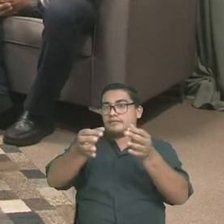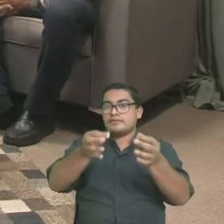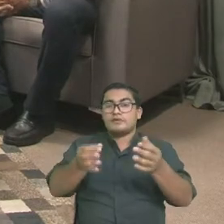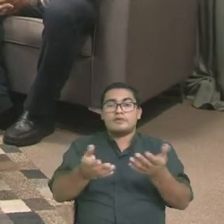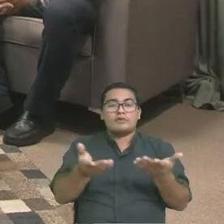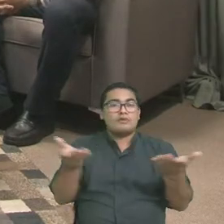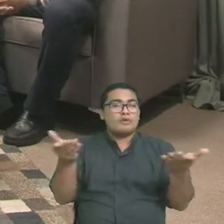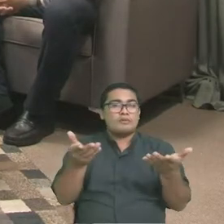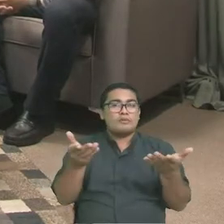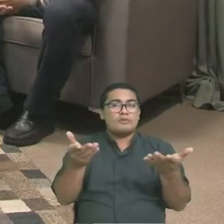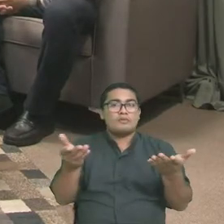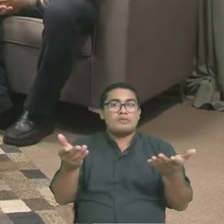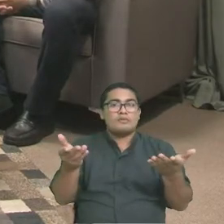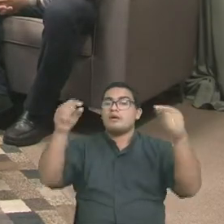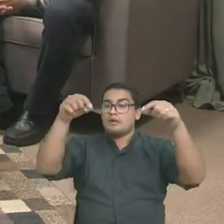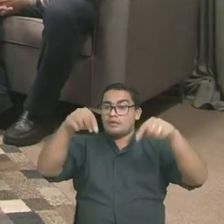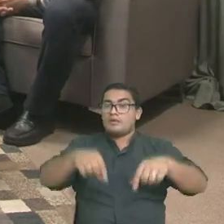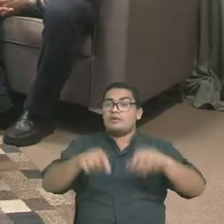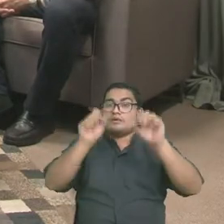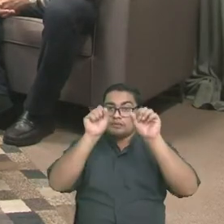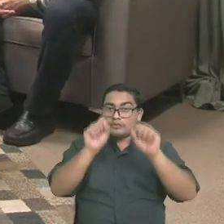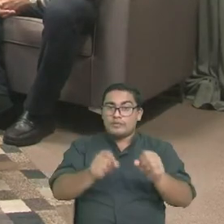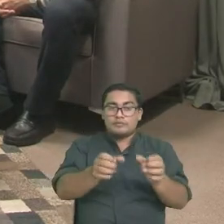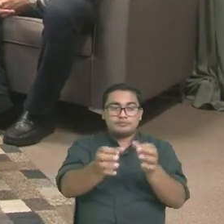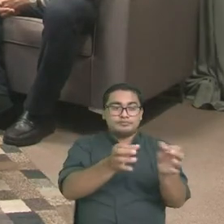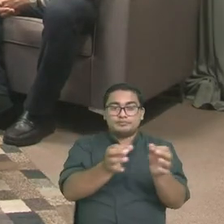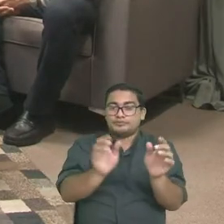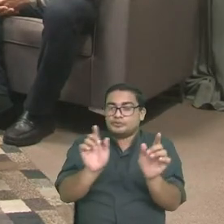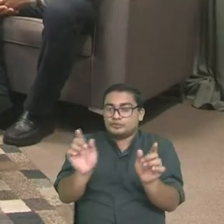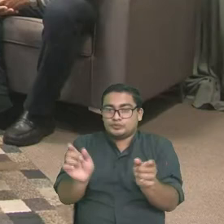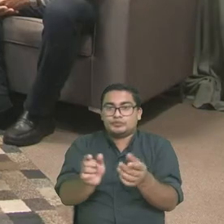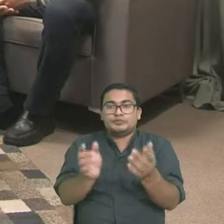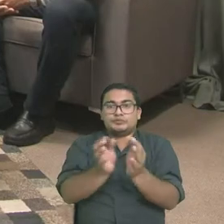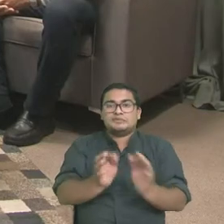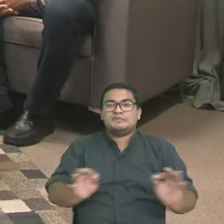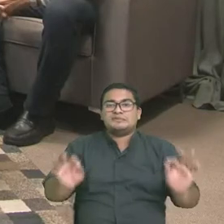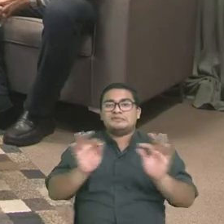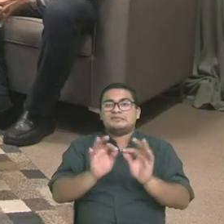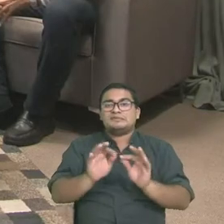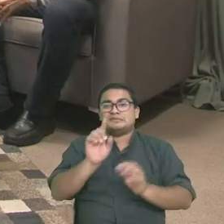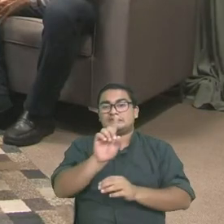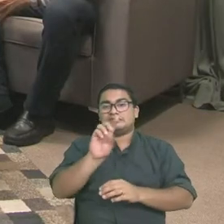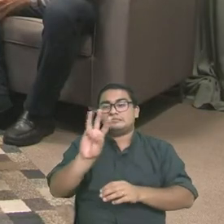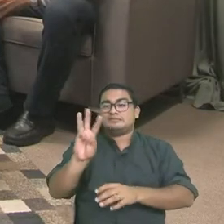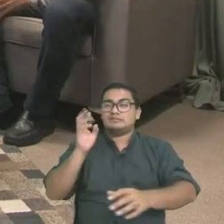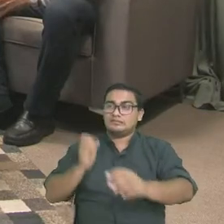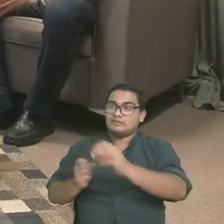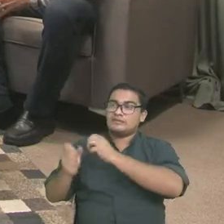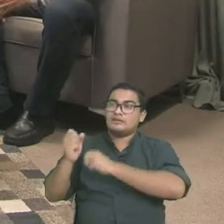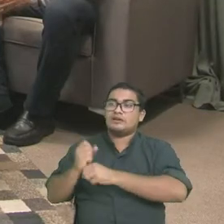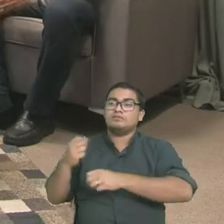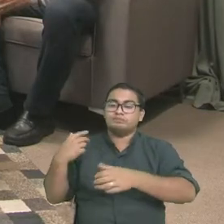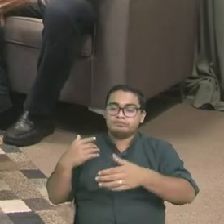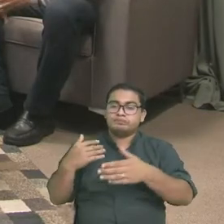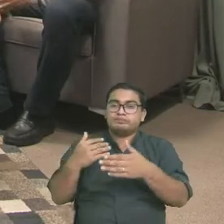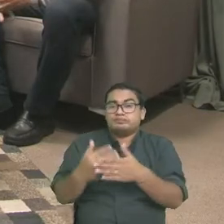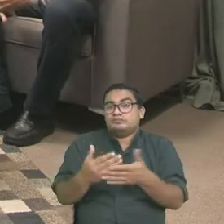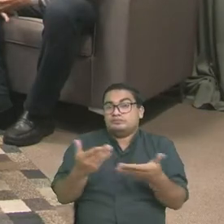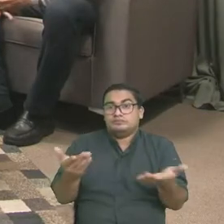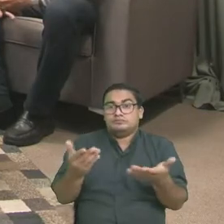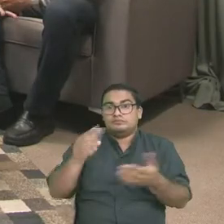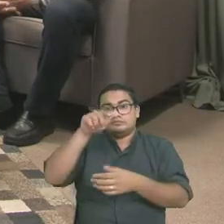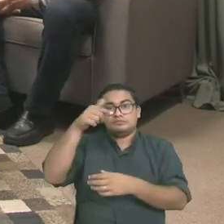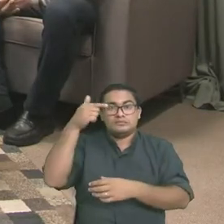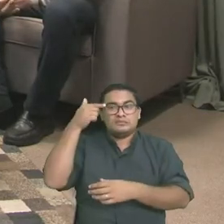este momento ya podemos hacer un resumen bastante también considerable, ya que hay un camino de 13 años de gestión. Claro. Yo creo que es importante,